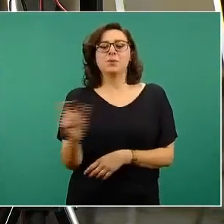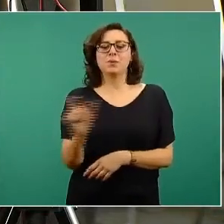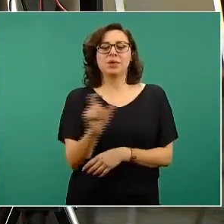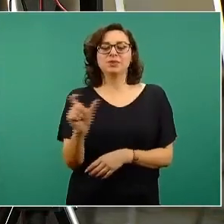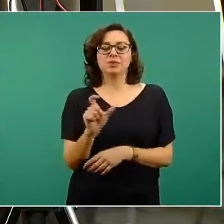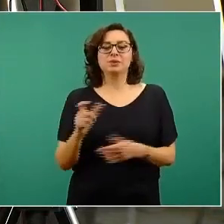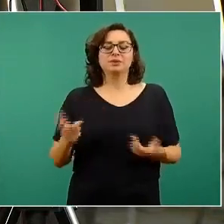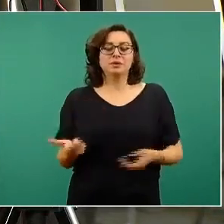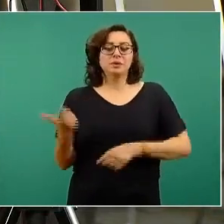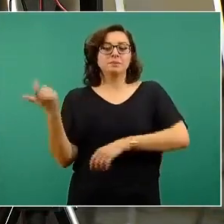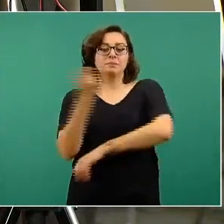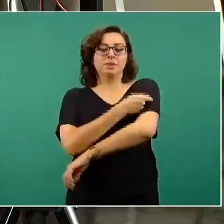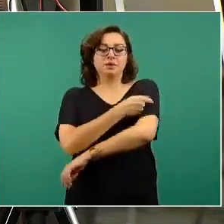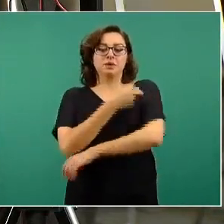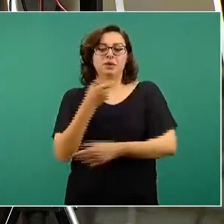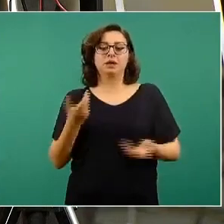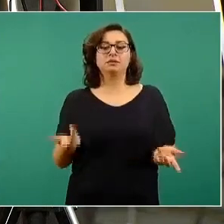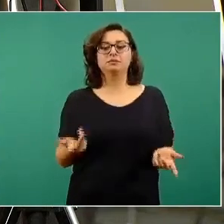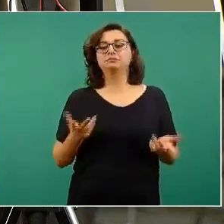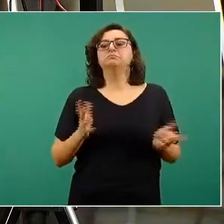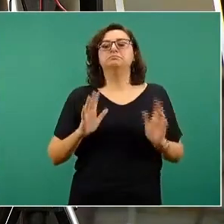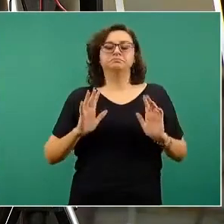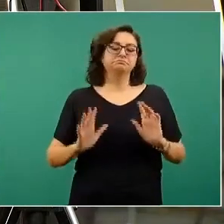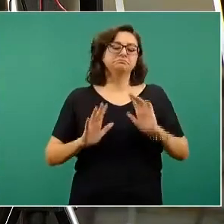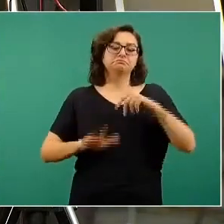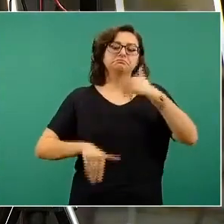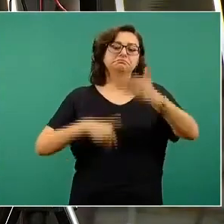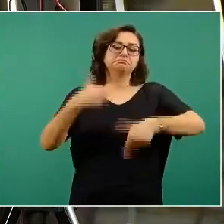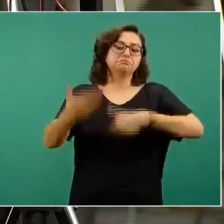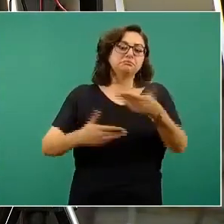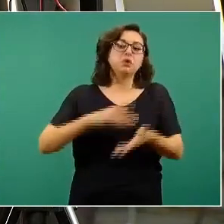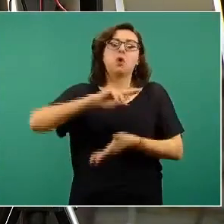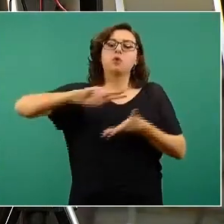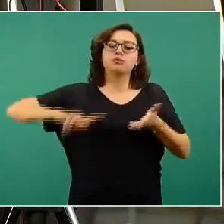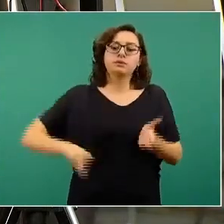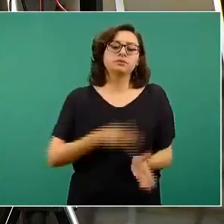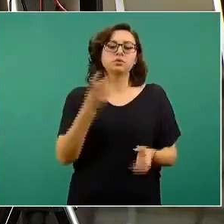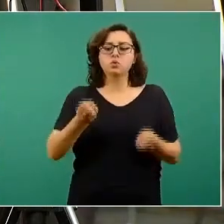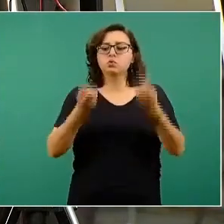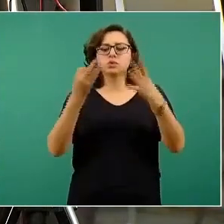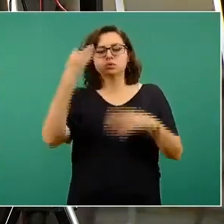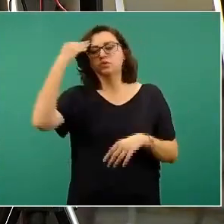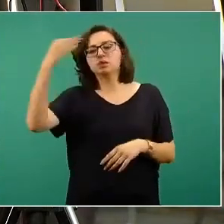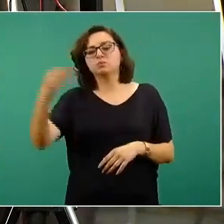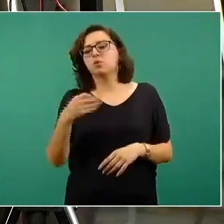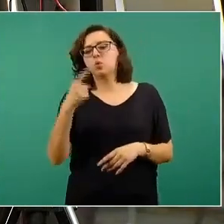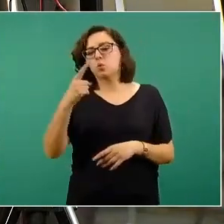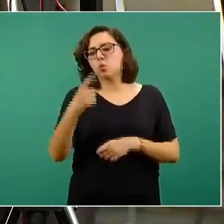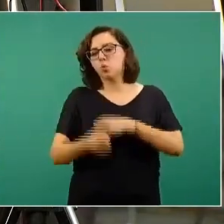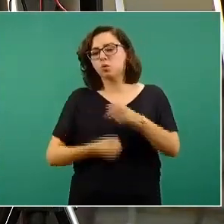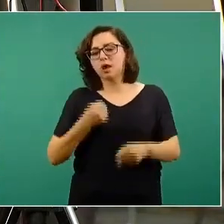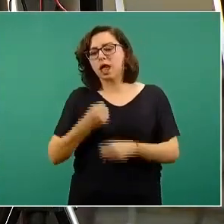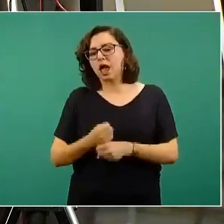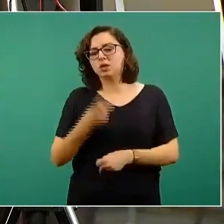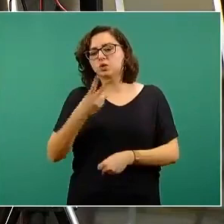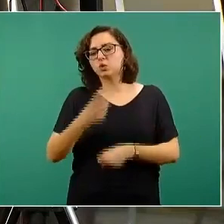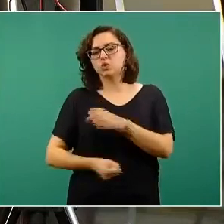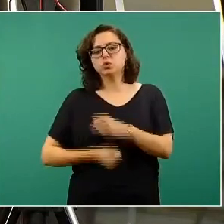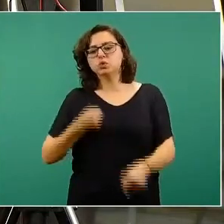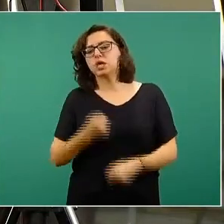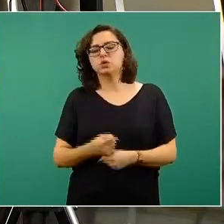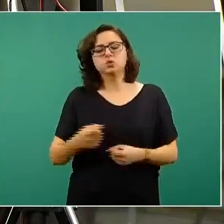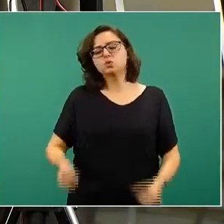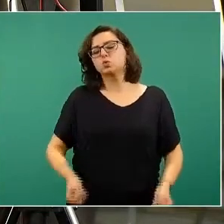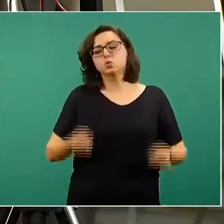el refuerzo de esta vacuna, a 1 año, a 2 años, como cuánto tiempo falta, si las investigaciones todavía